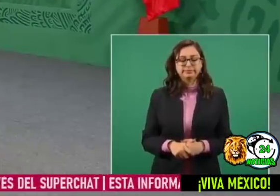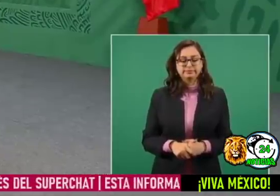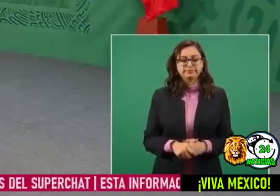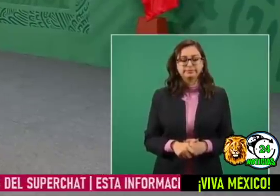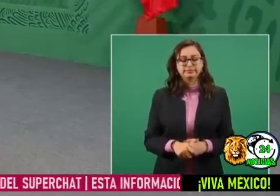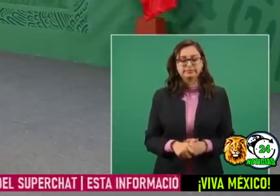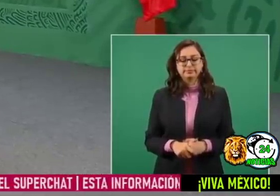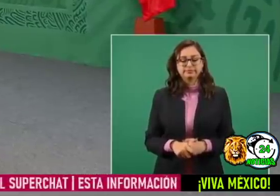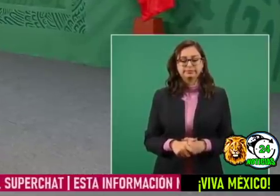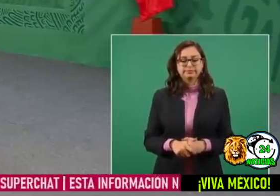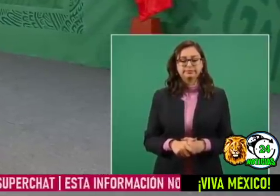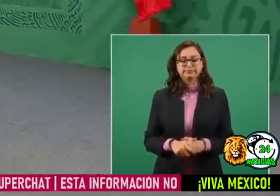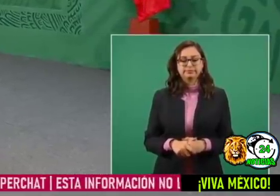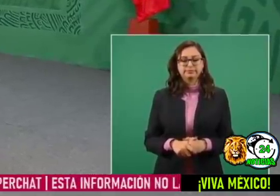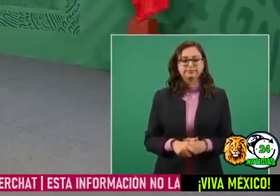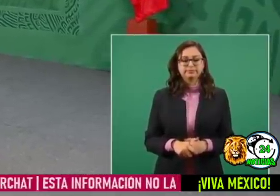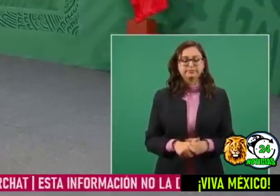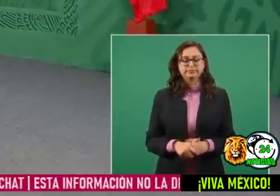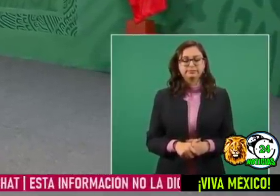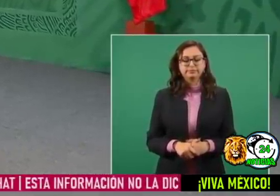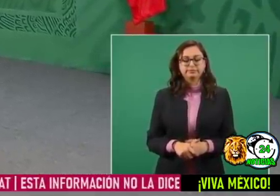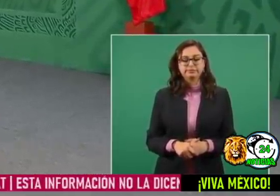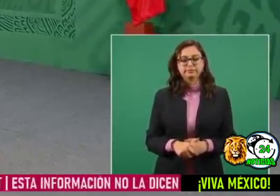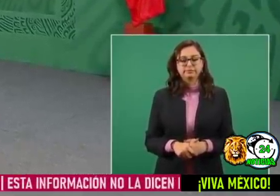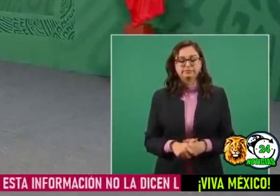no hay que